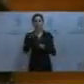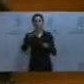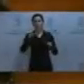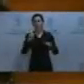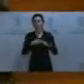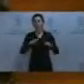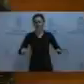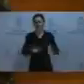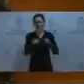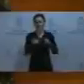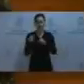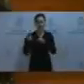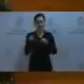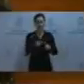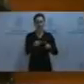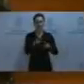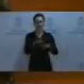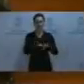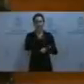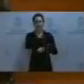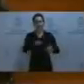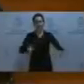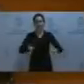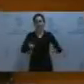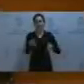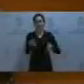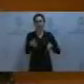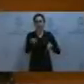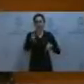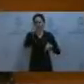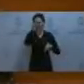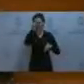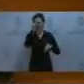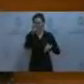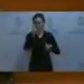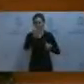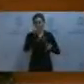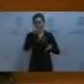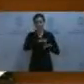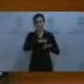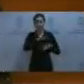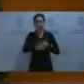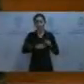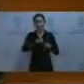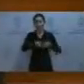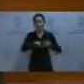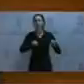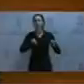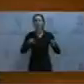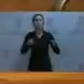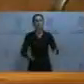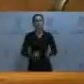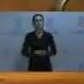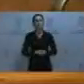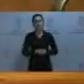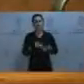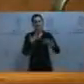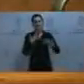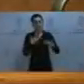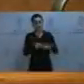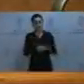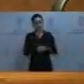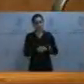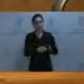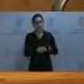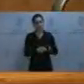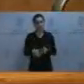social dirigidas a las personas afectadas con enfermedad de Parkinson van a desarrollar en el Principado de Asturias? Gracias. Tiene